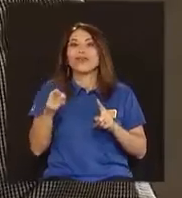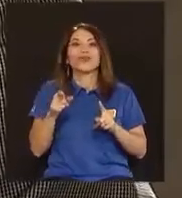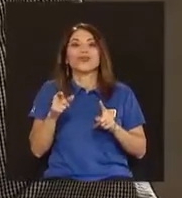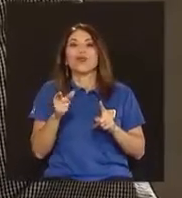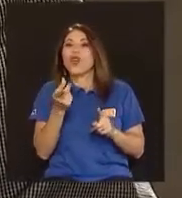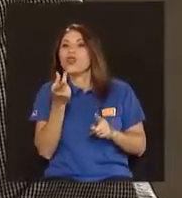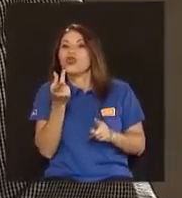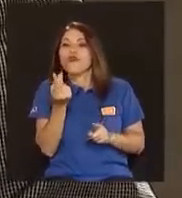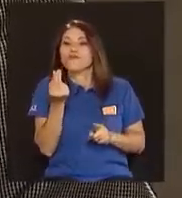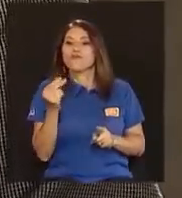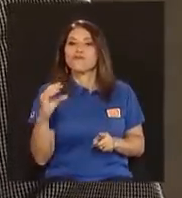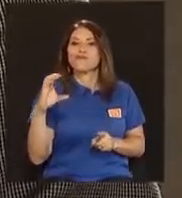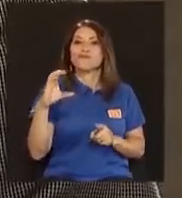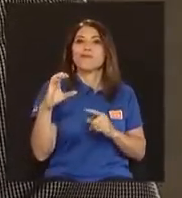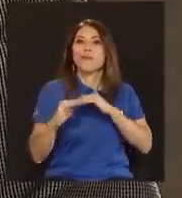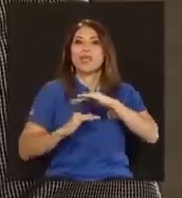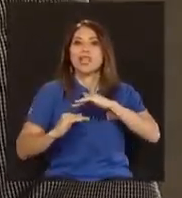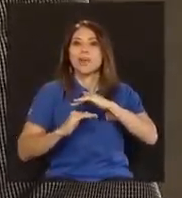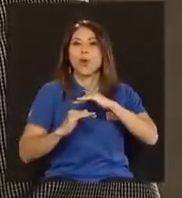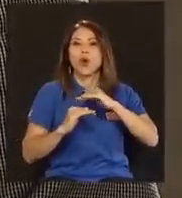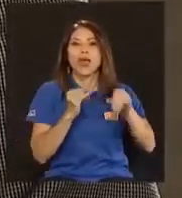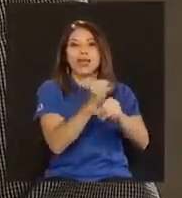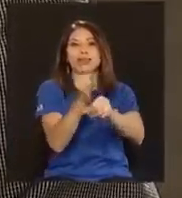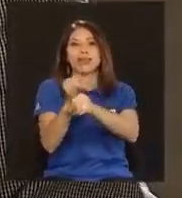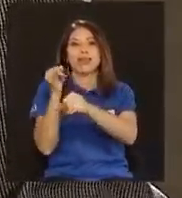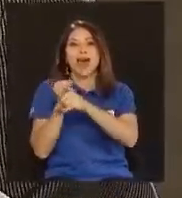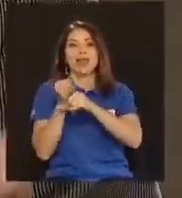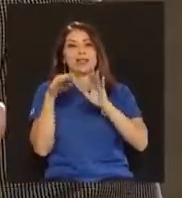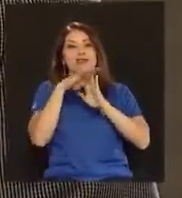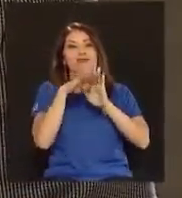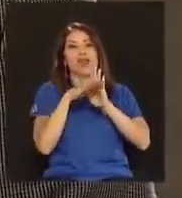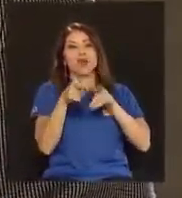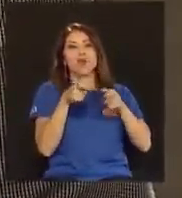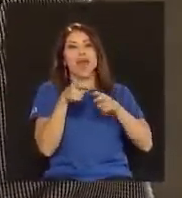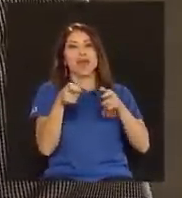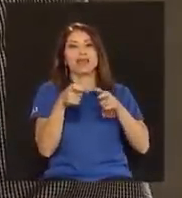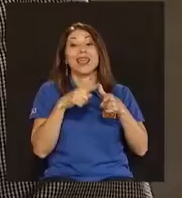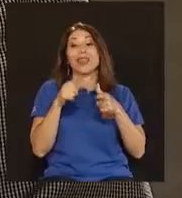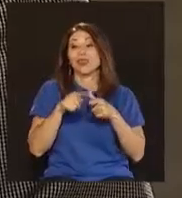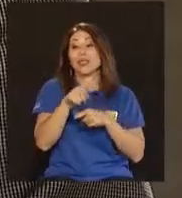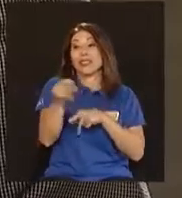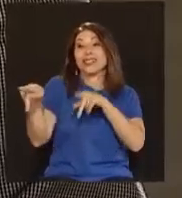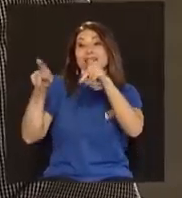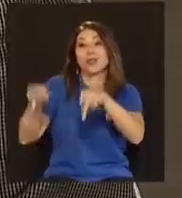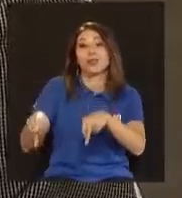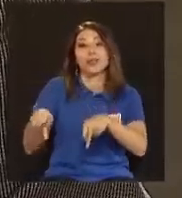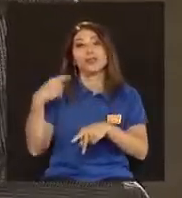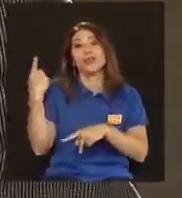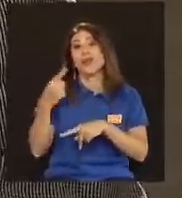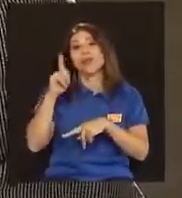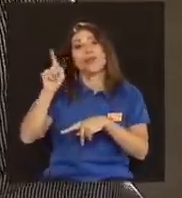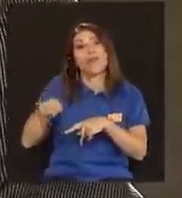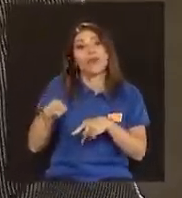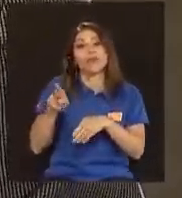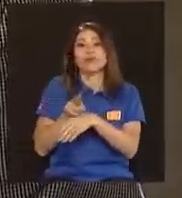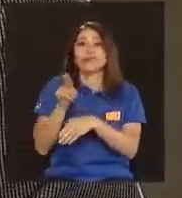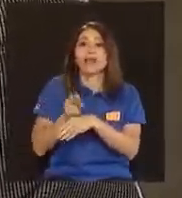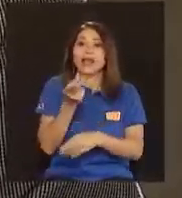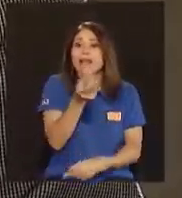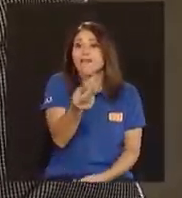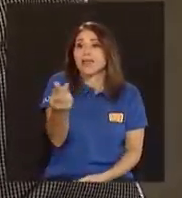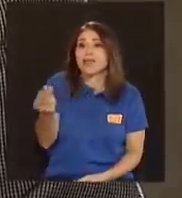las entidades reguladas y por lo tanto son personas o condenadas a manejarlo todo en efectivo o con los riesgos